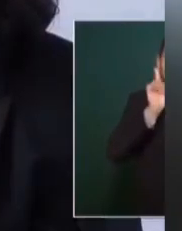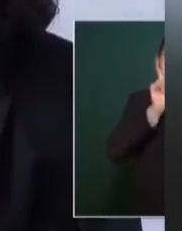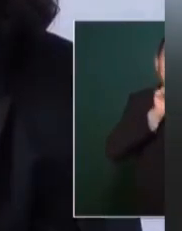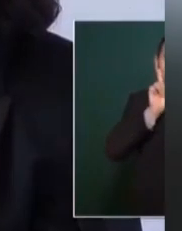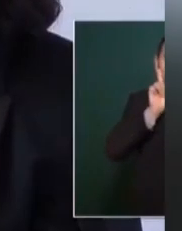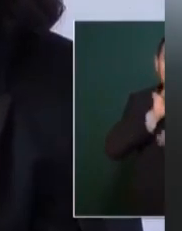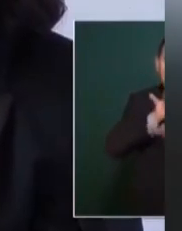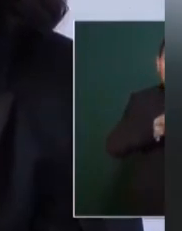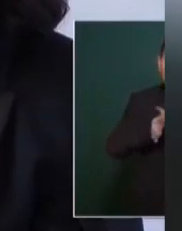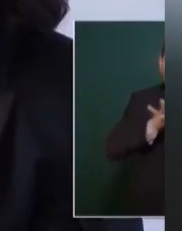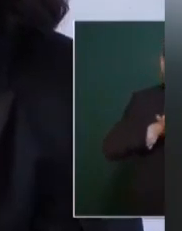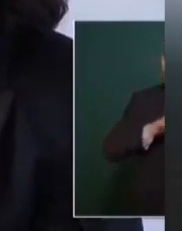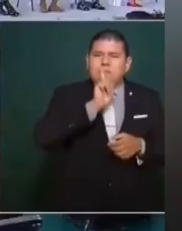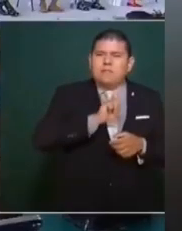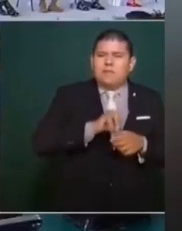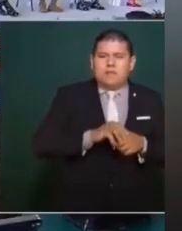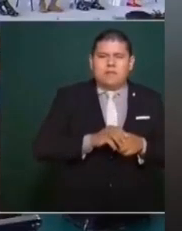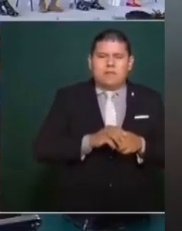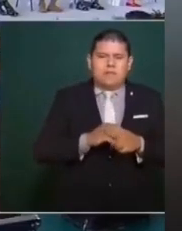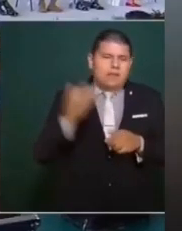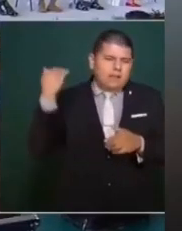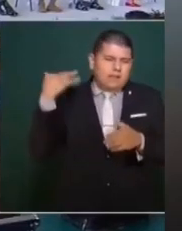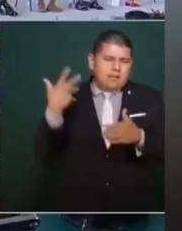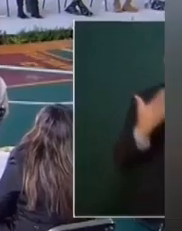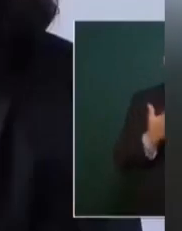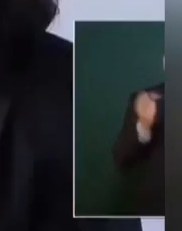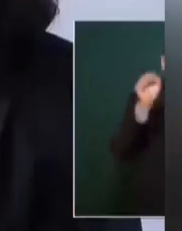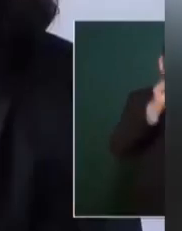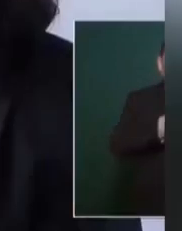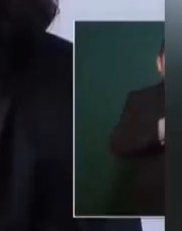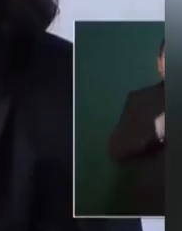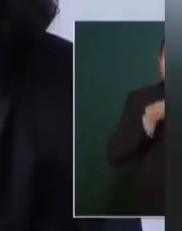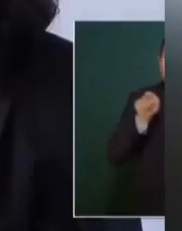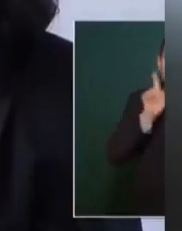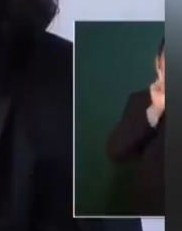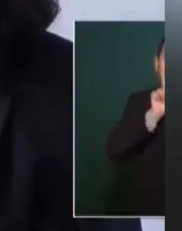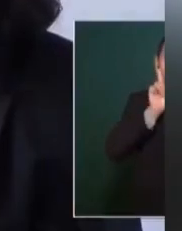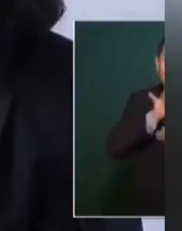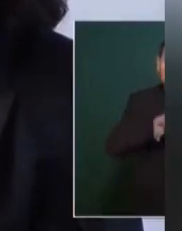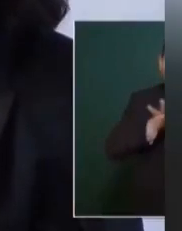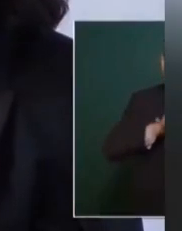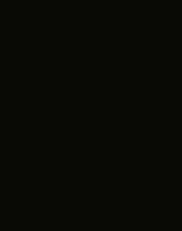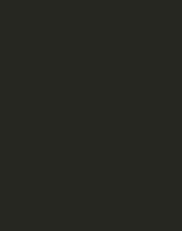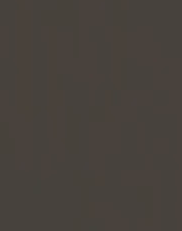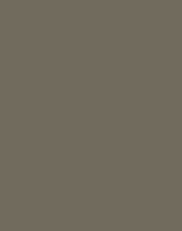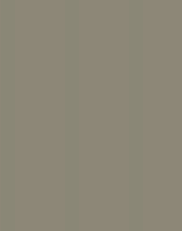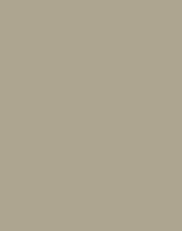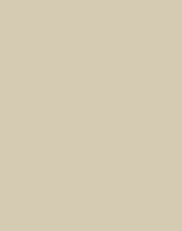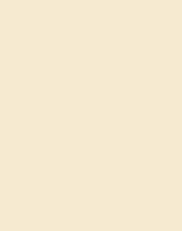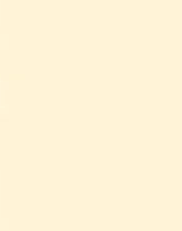de la sección, pues no sabrá leer la señorita de la sección.